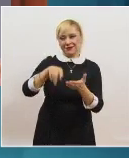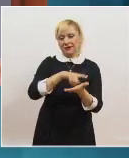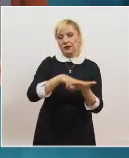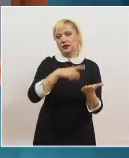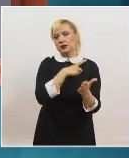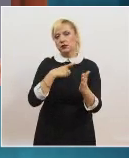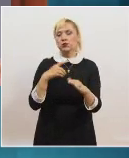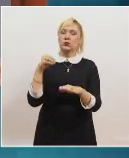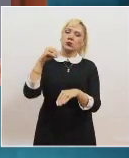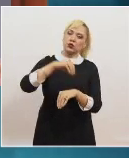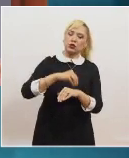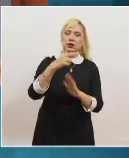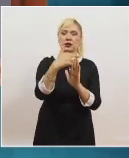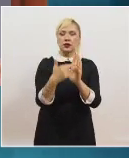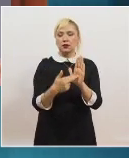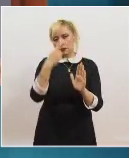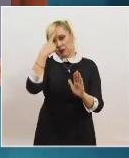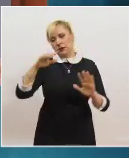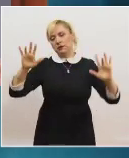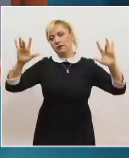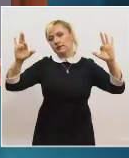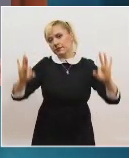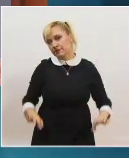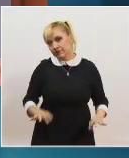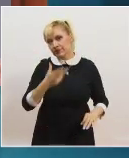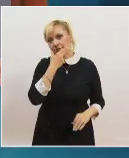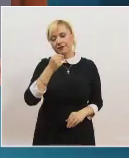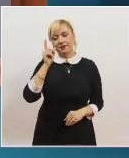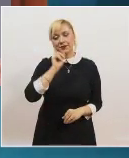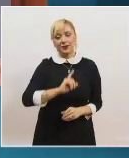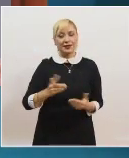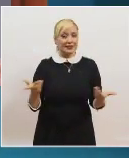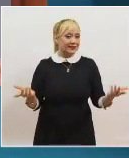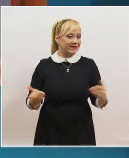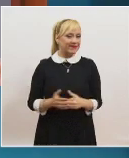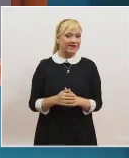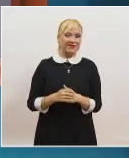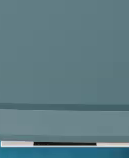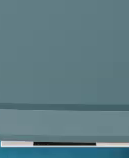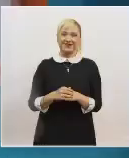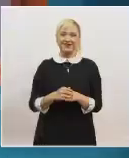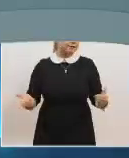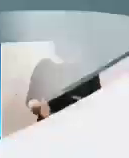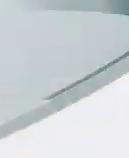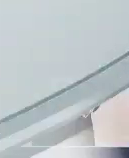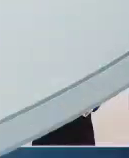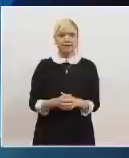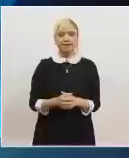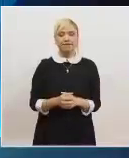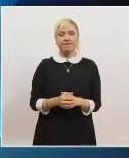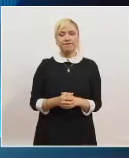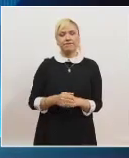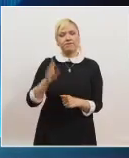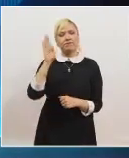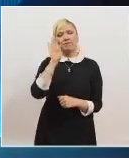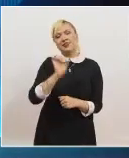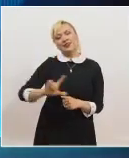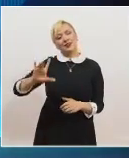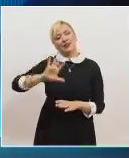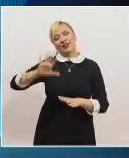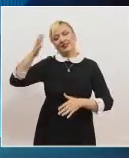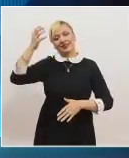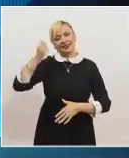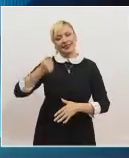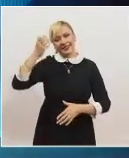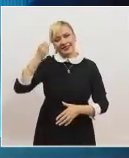lineamientos al respecto. Para el canal del Poder Judicial de la Federación, Mario López Peña. El ministro en retiro, Mariano